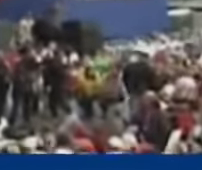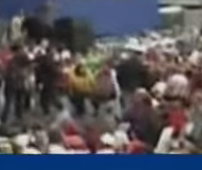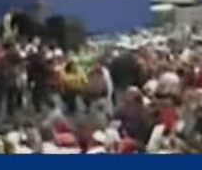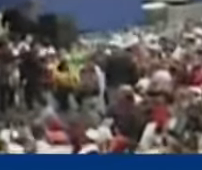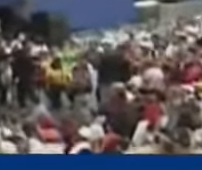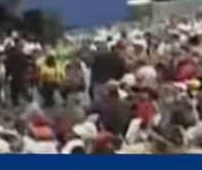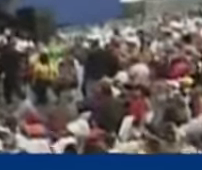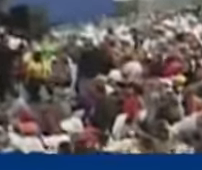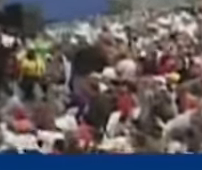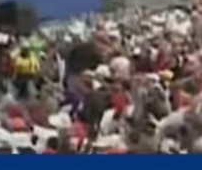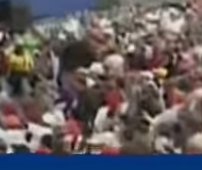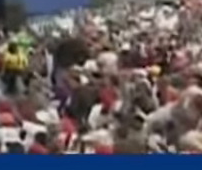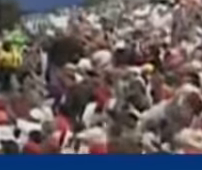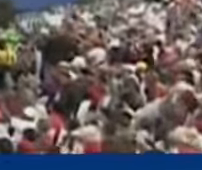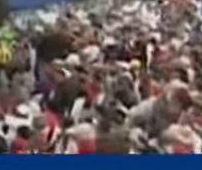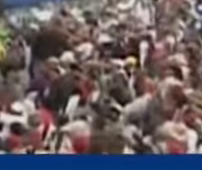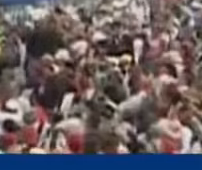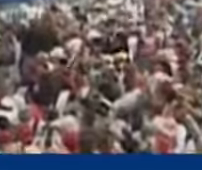Buenas tardes.